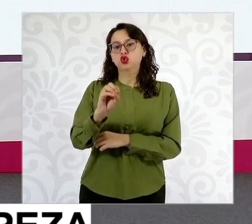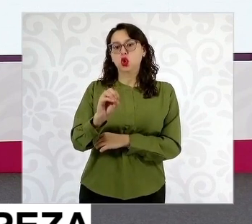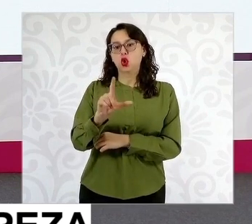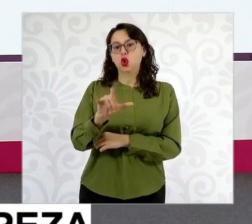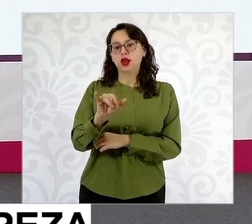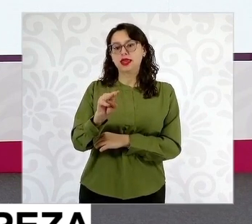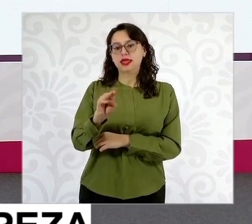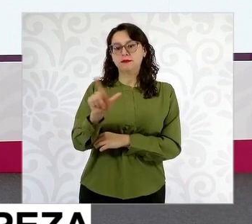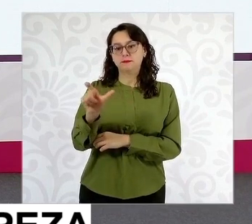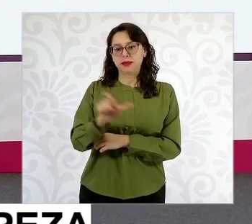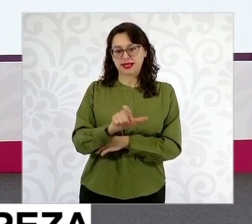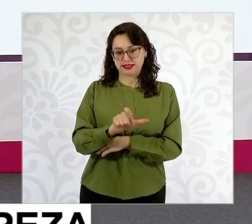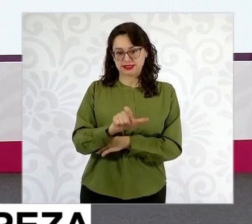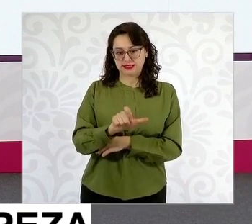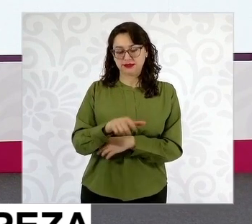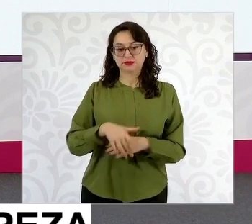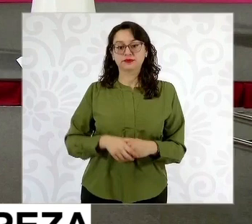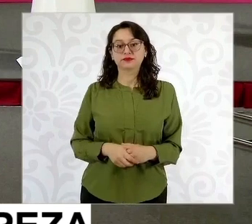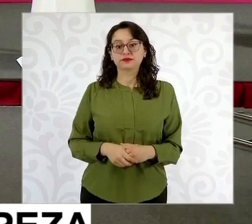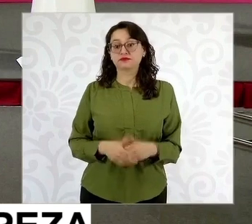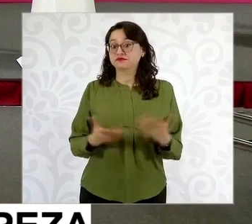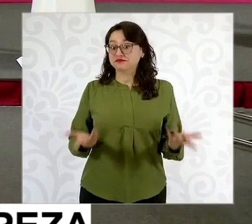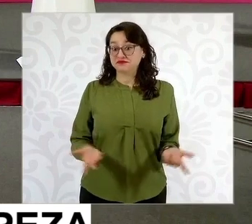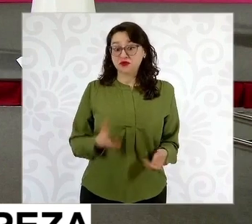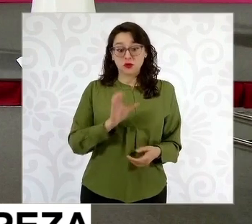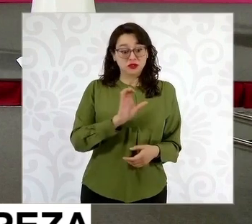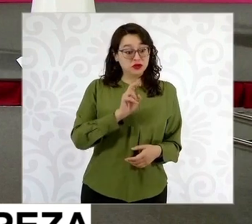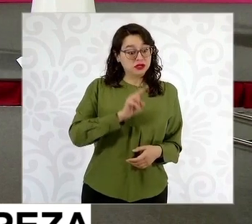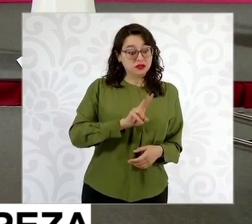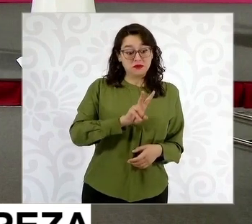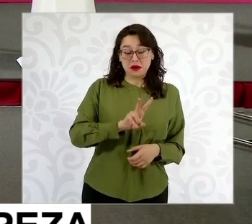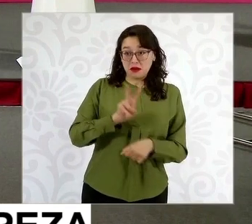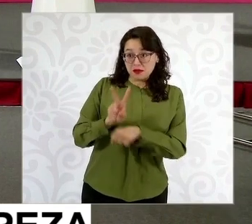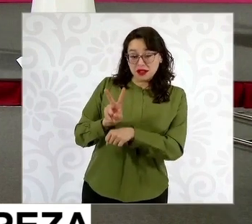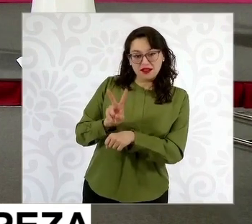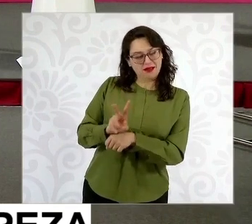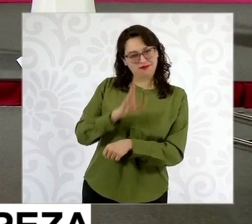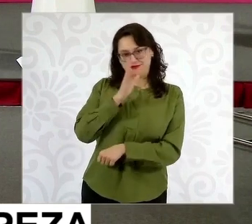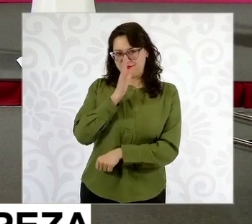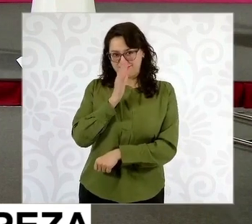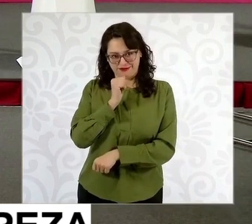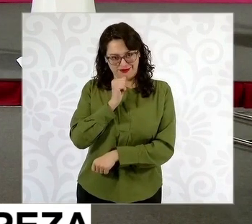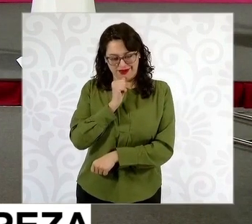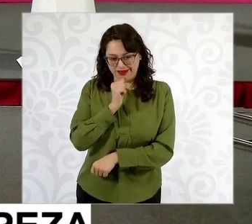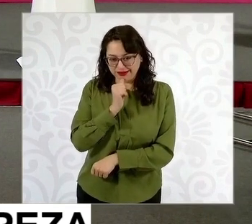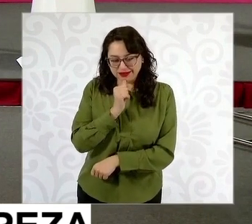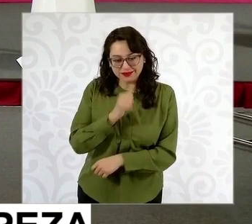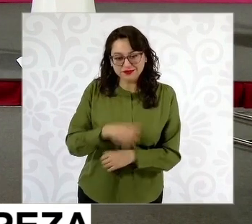SOFOM no regulada por la Comisión Nacional Bancaria y Valores. ¿La que sigue?